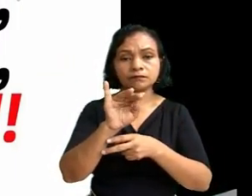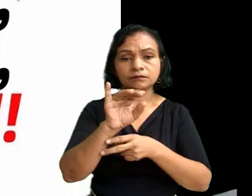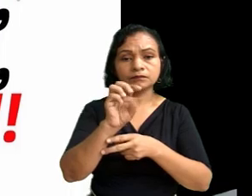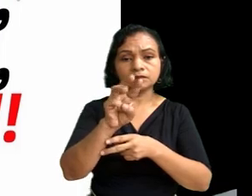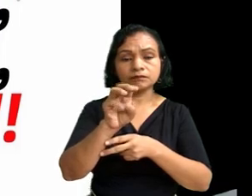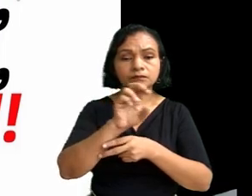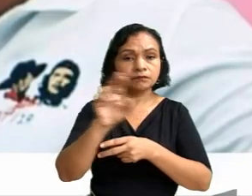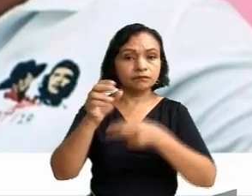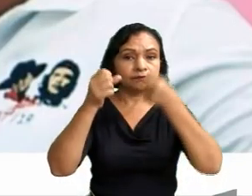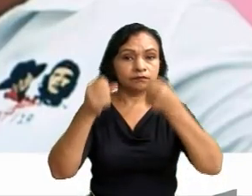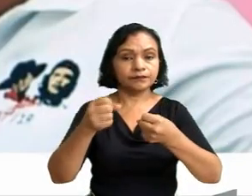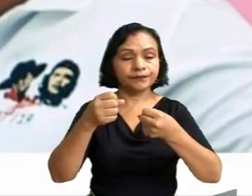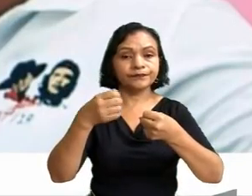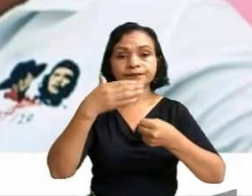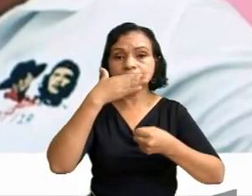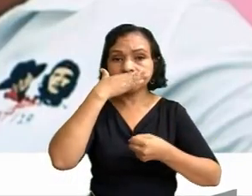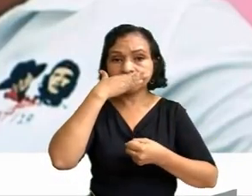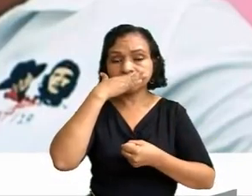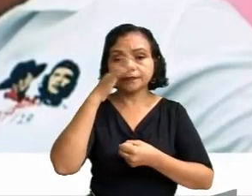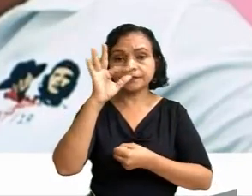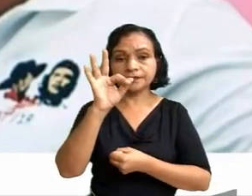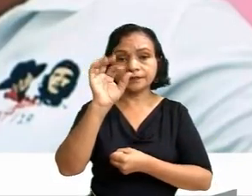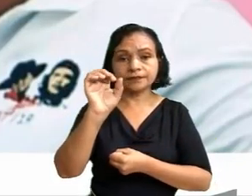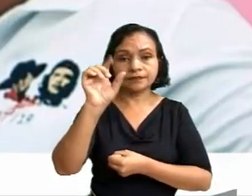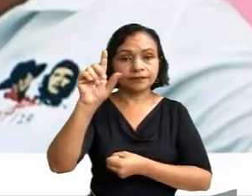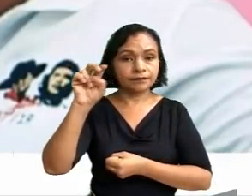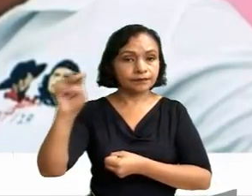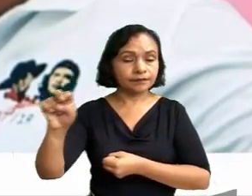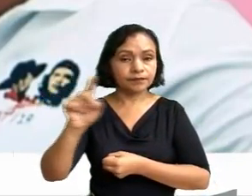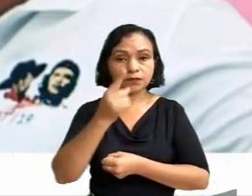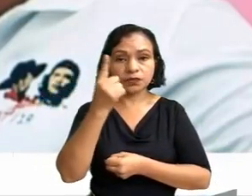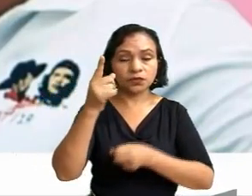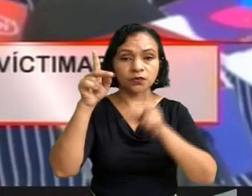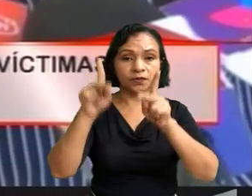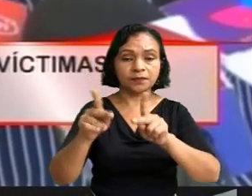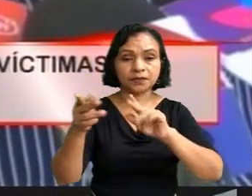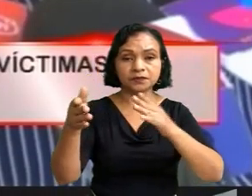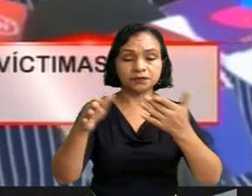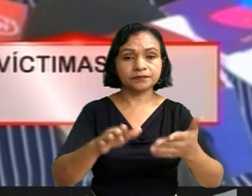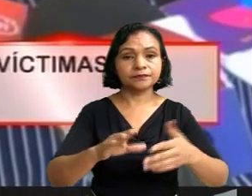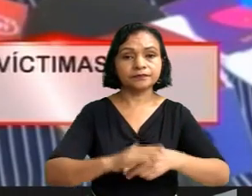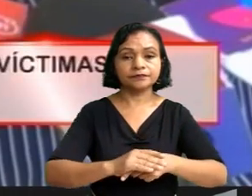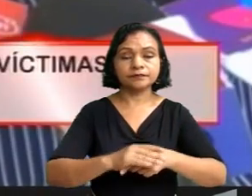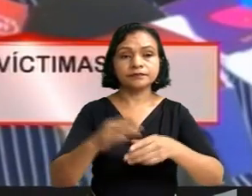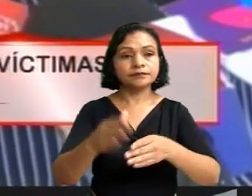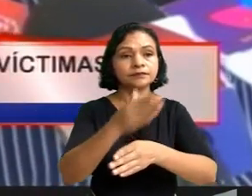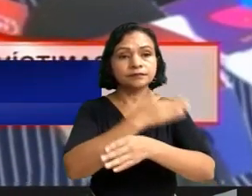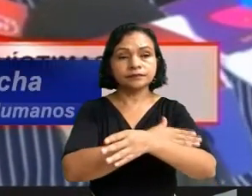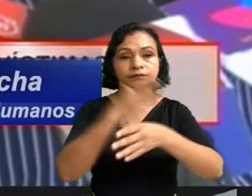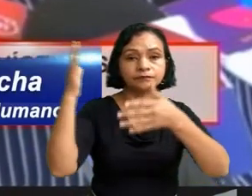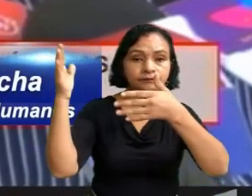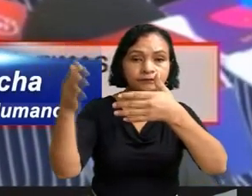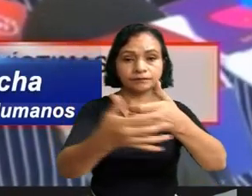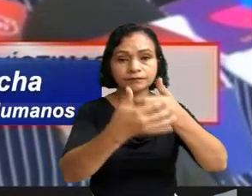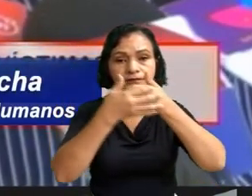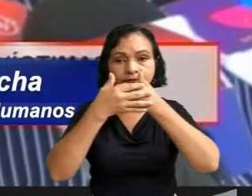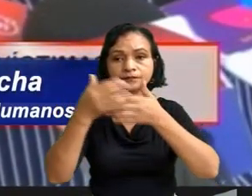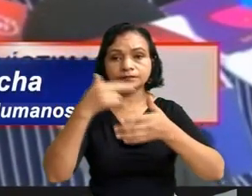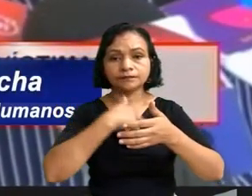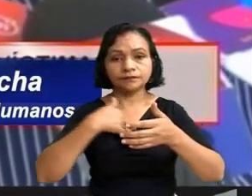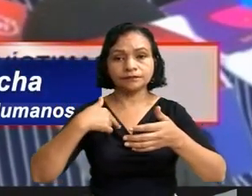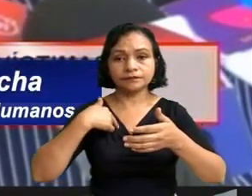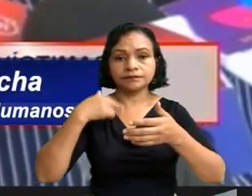quien militaba en el partido frente sandinista de liberación nacional y fue secuestrado por grupos delincuenciales en el